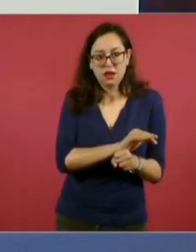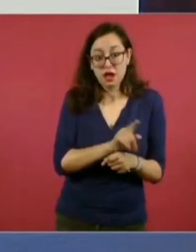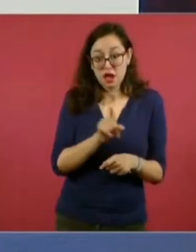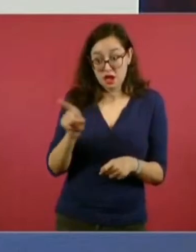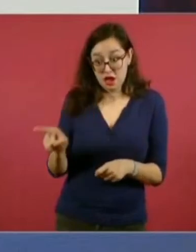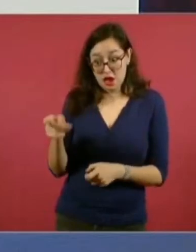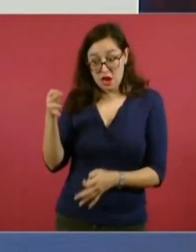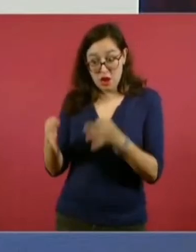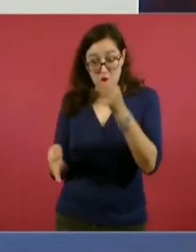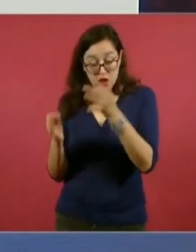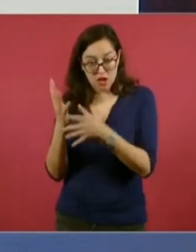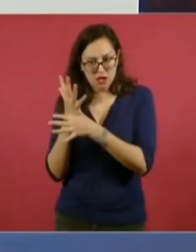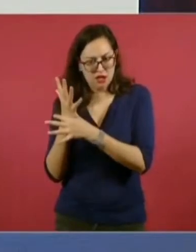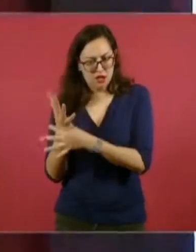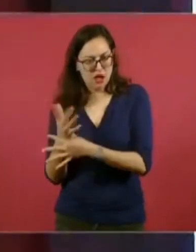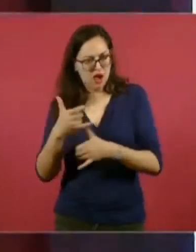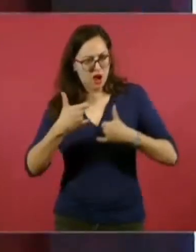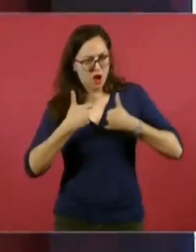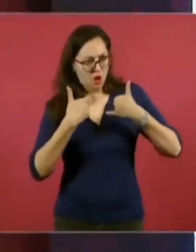de Iguala,